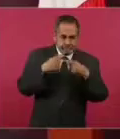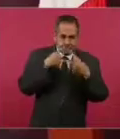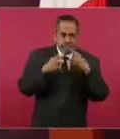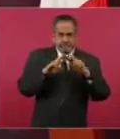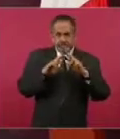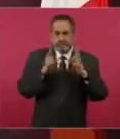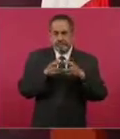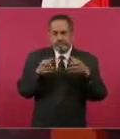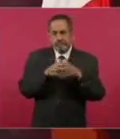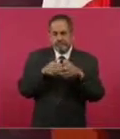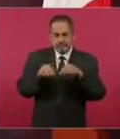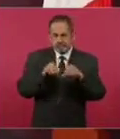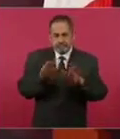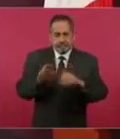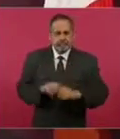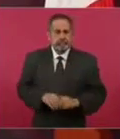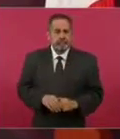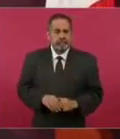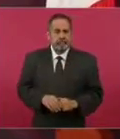que